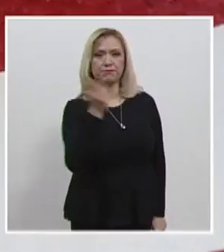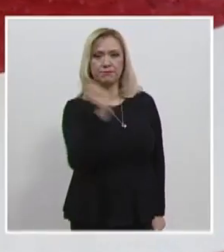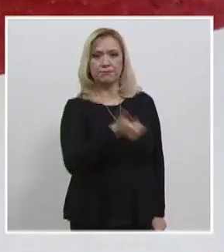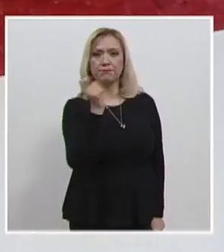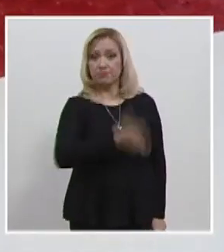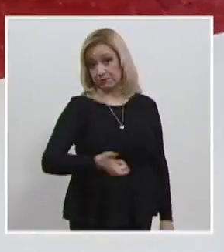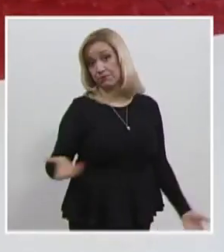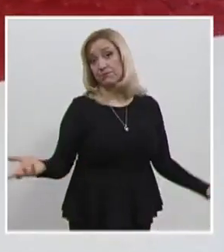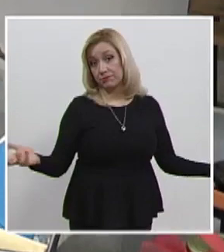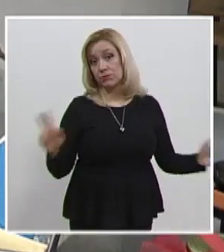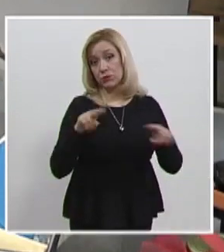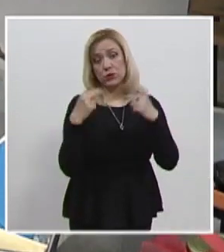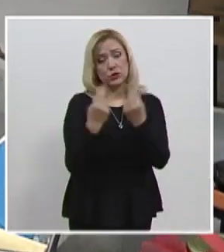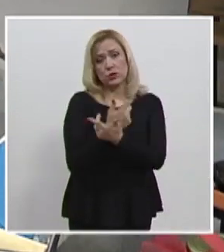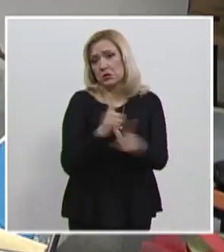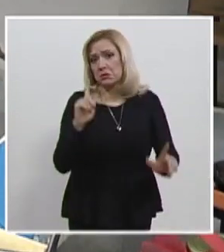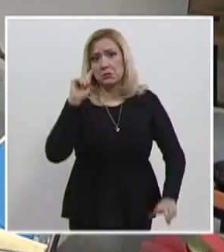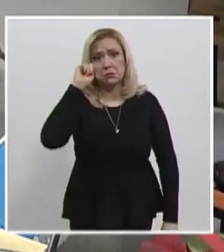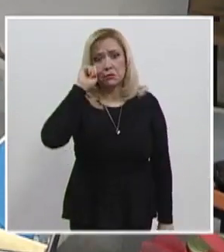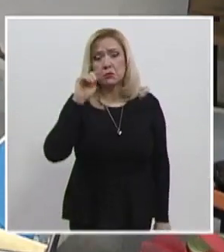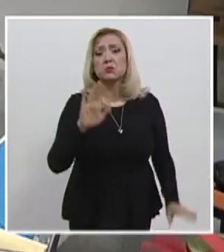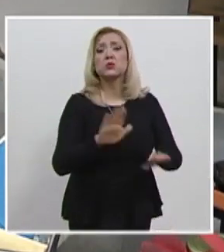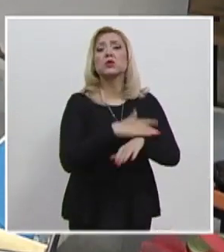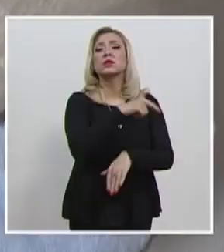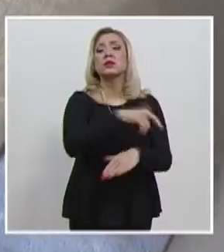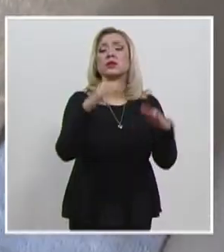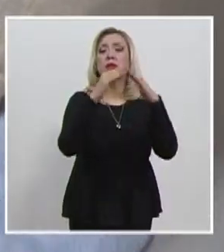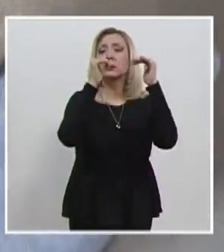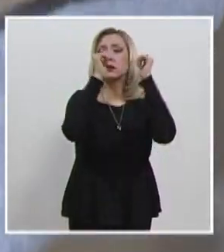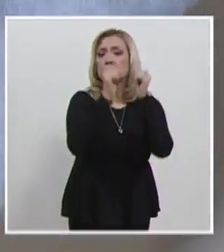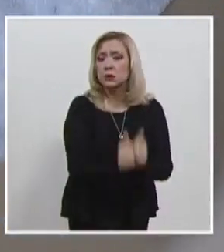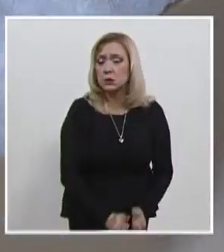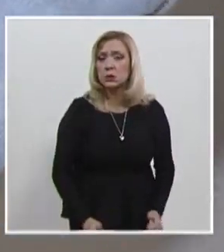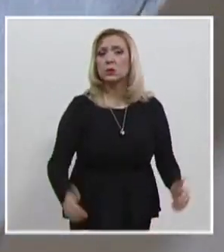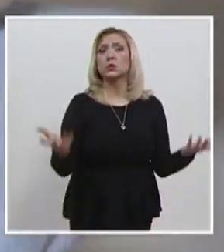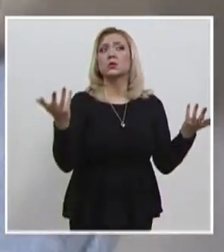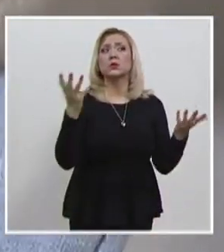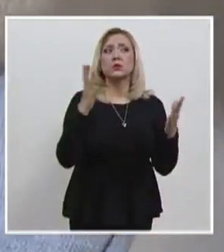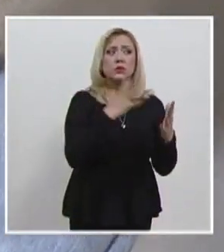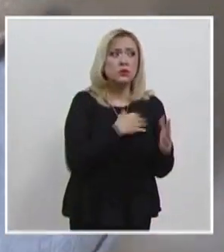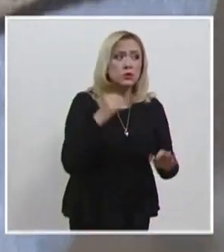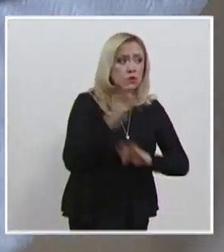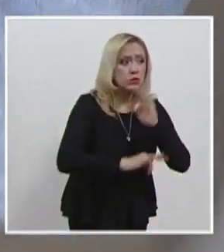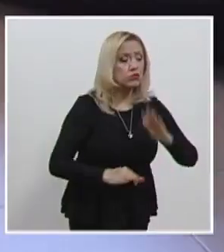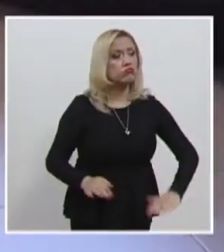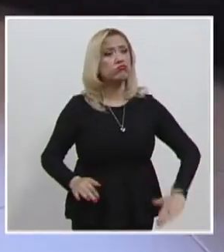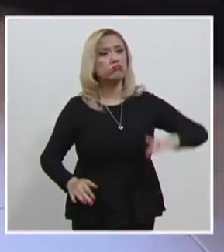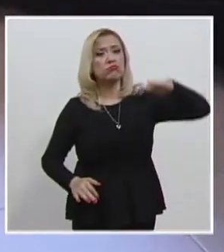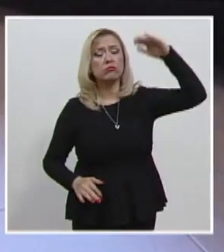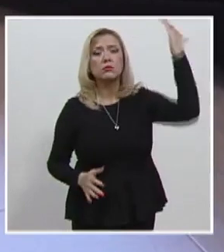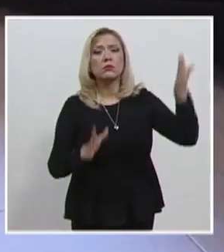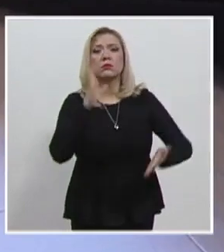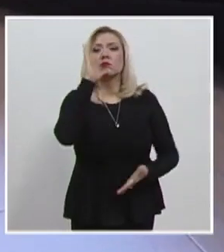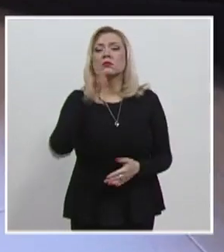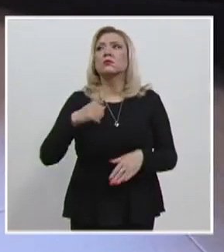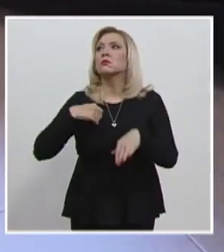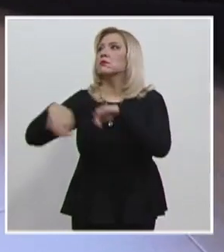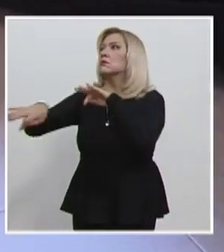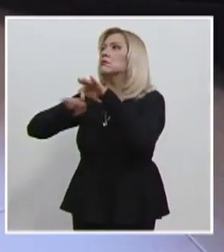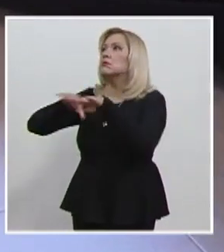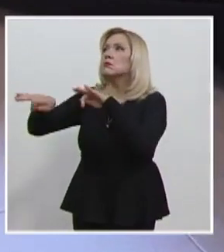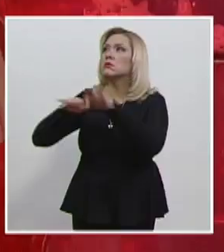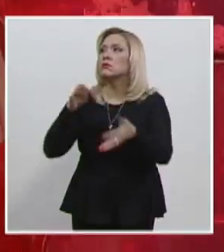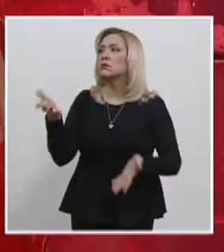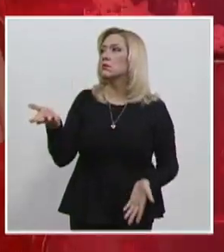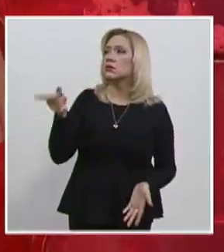hecho de haberse dedicado preponderantemente a estas tareas del hogar y al cuidado de los hijos le impidió el acceso a un nivel de vida